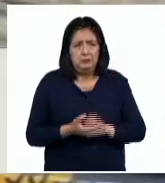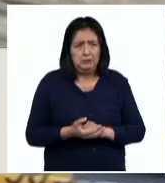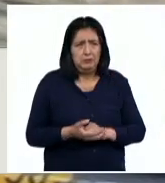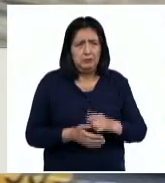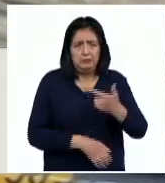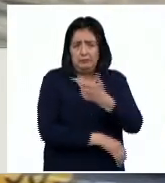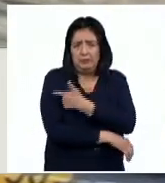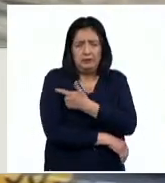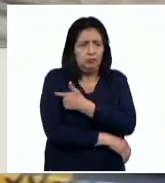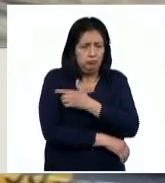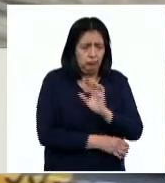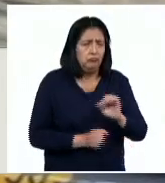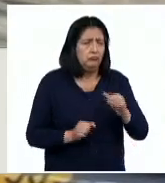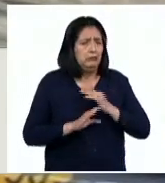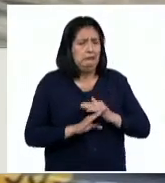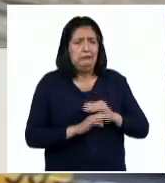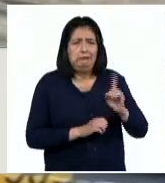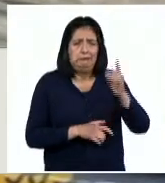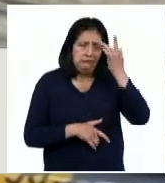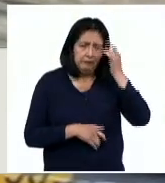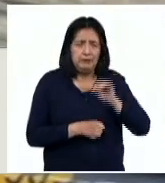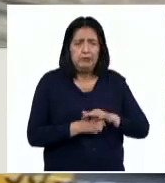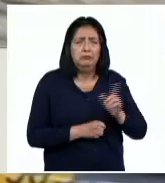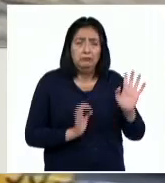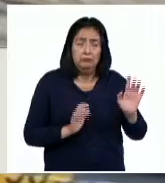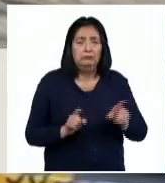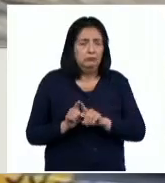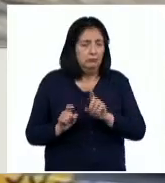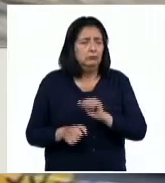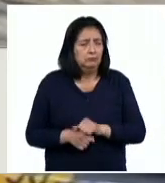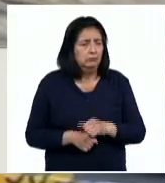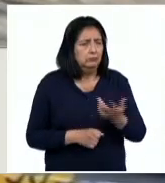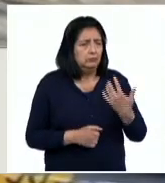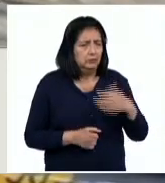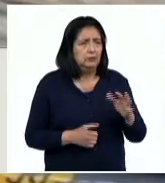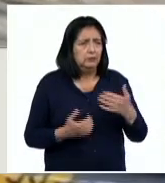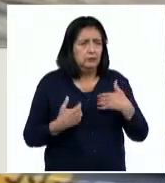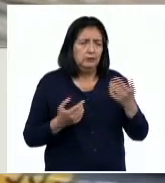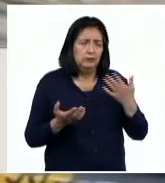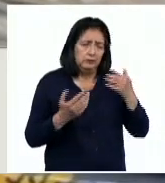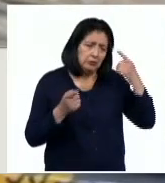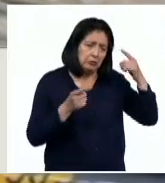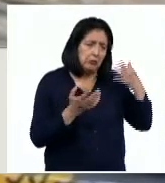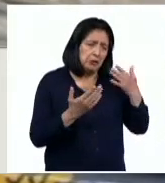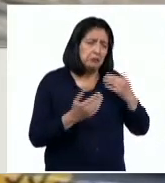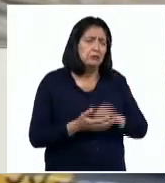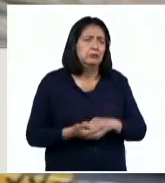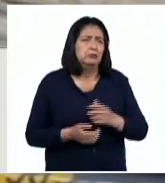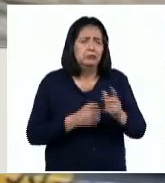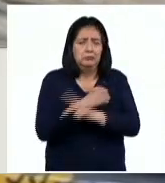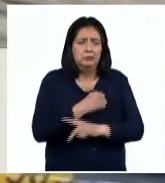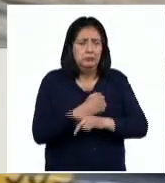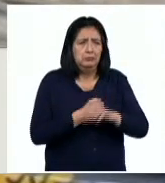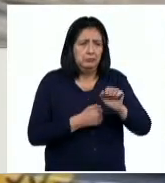la vacuna para prevenirla, también ya cuenta con las coordinaciones con los